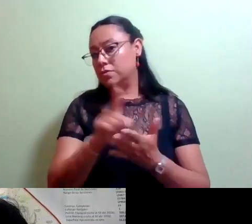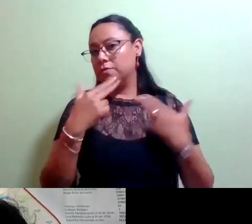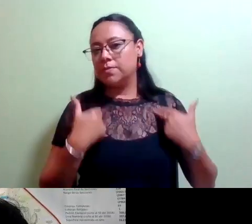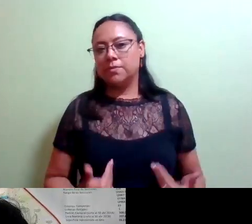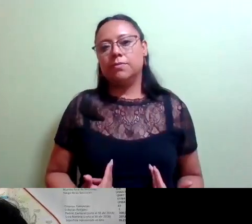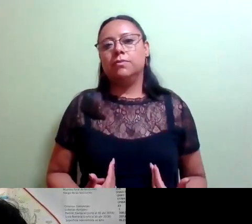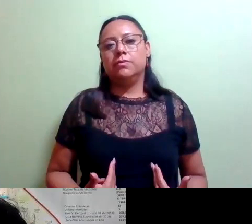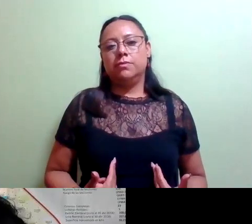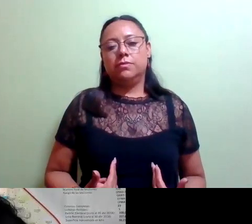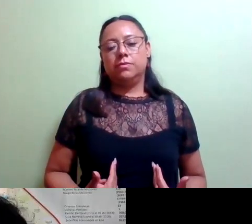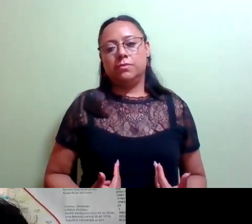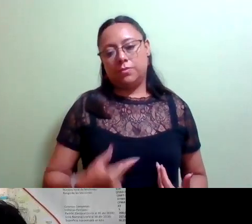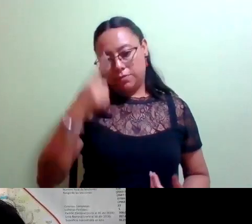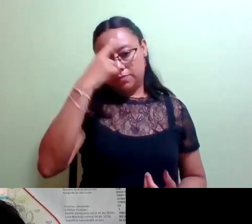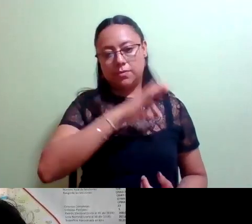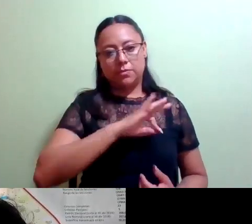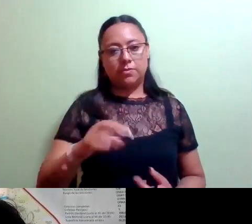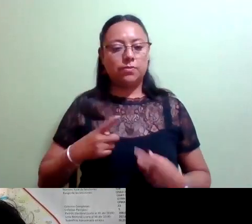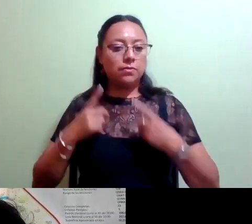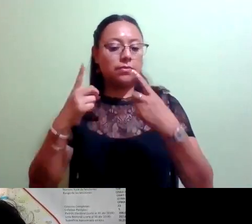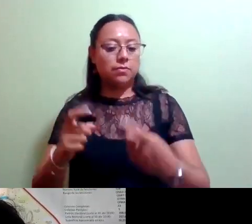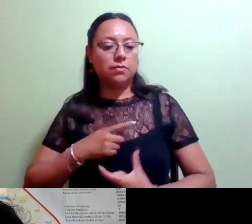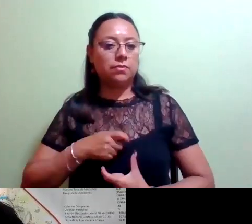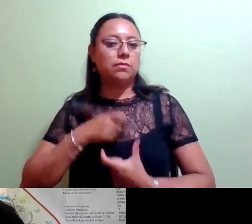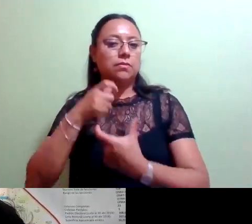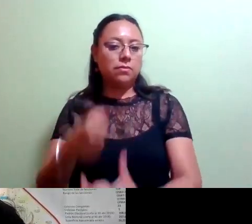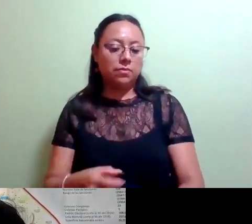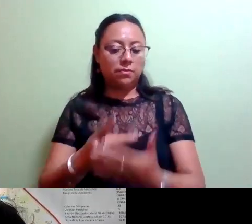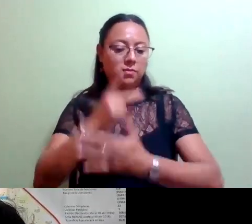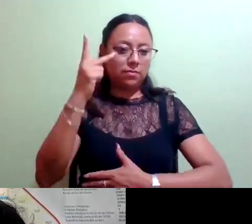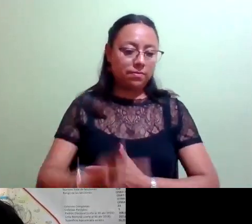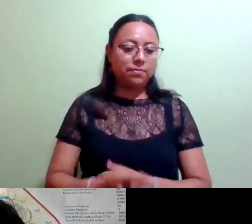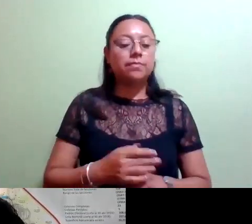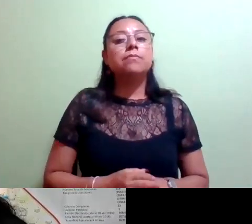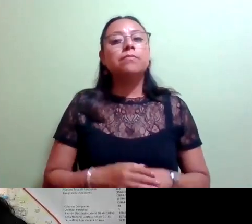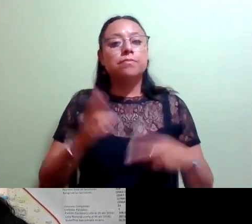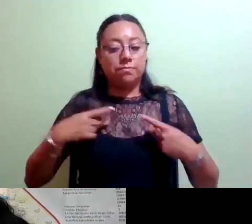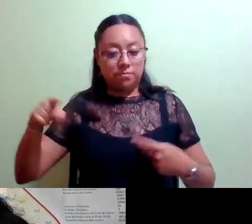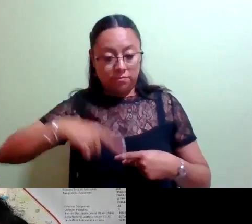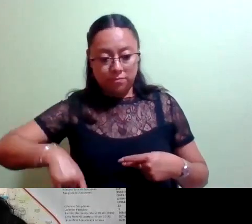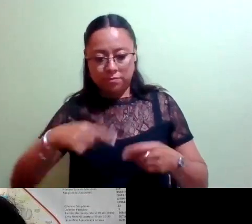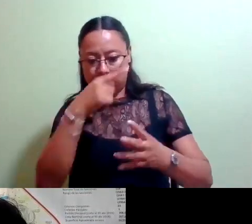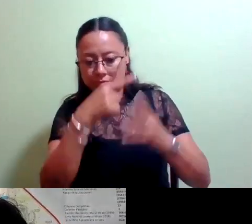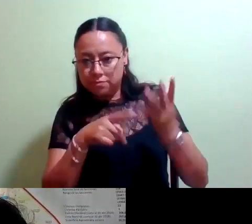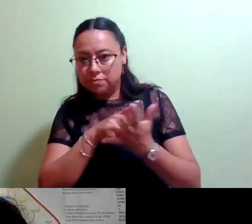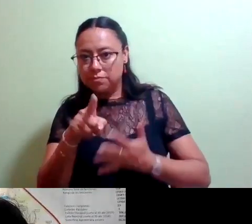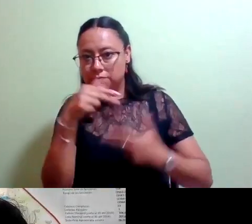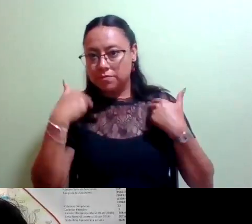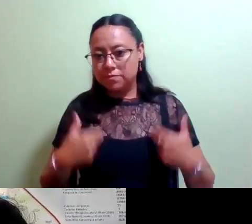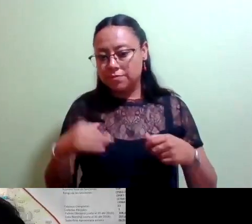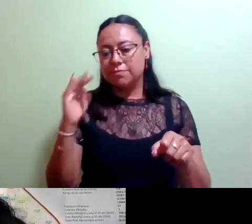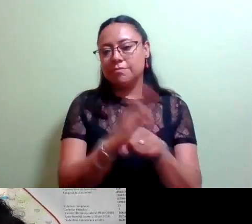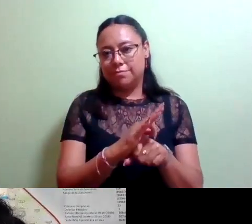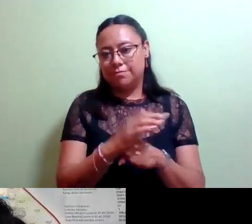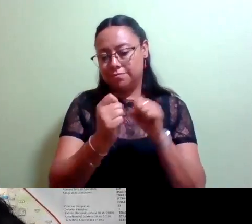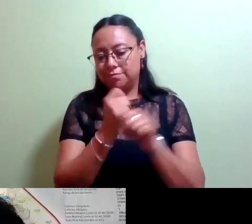Derechos Humanos, por el que se otorga la medalla al mérito de las y los defensores de derechos humanos del año